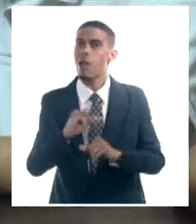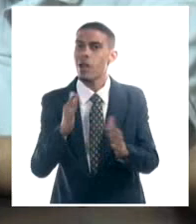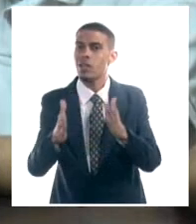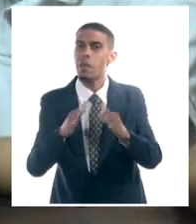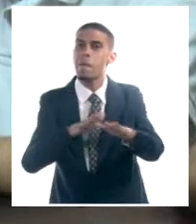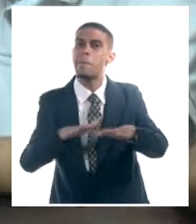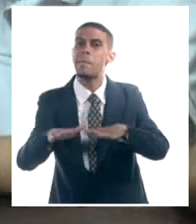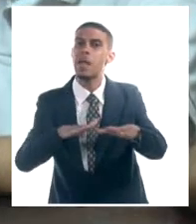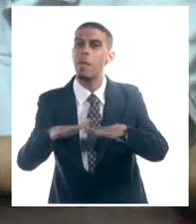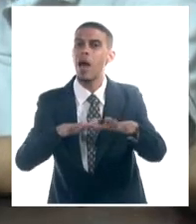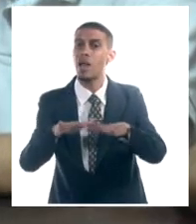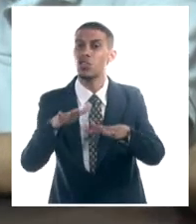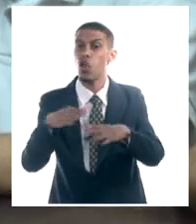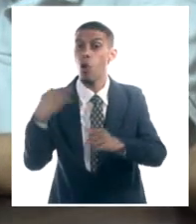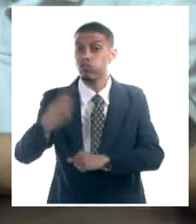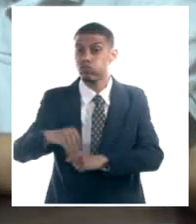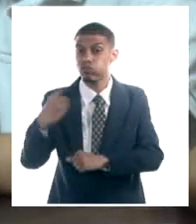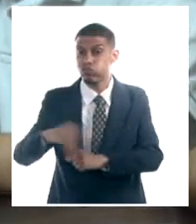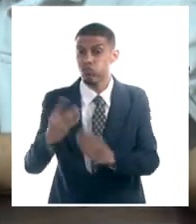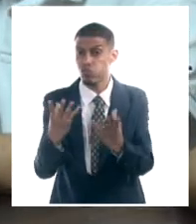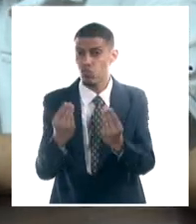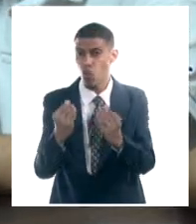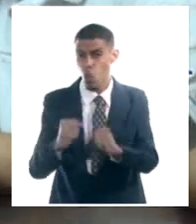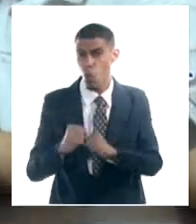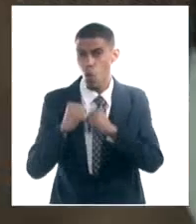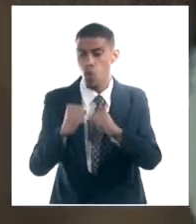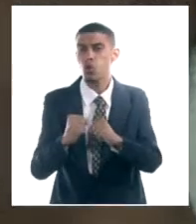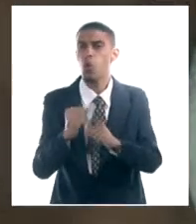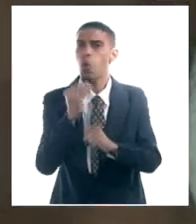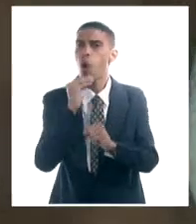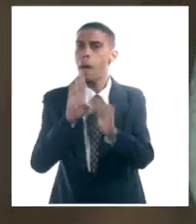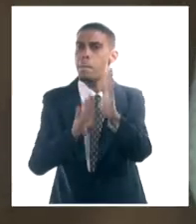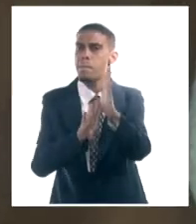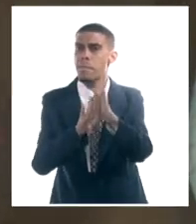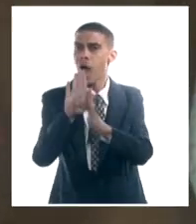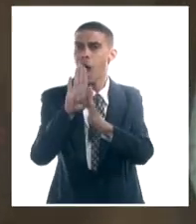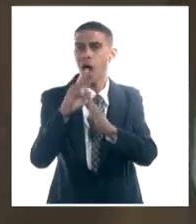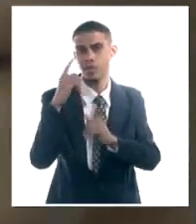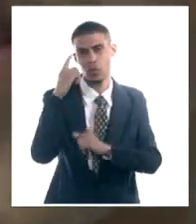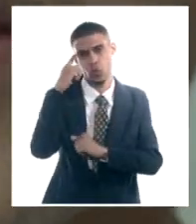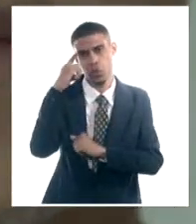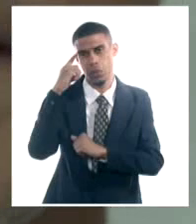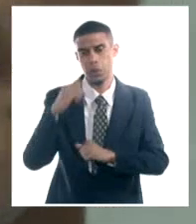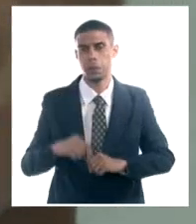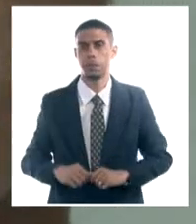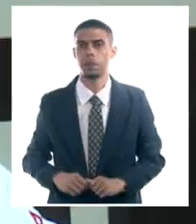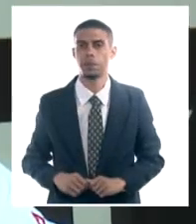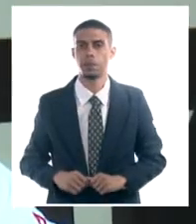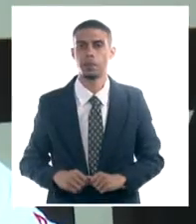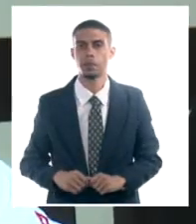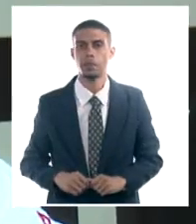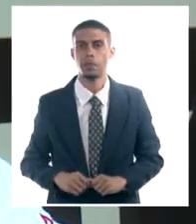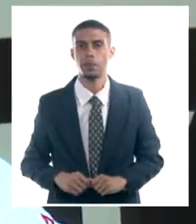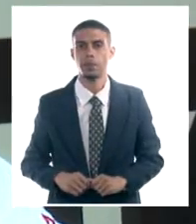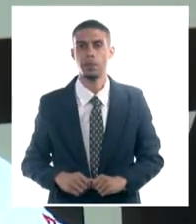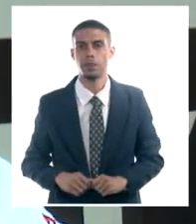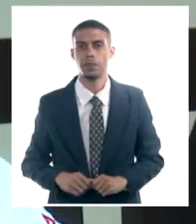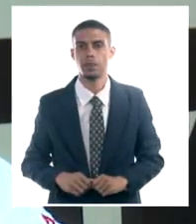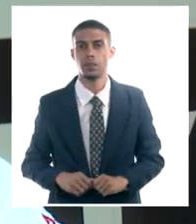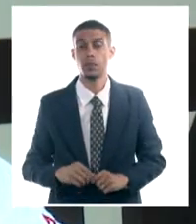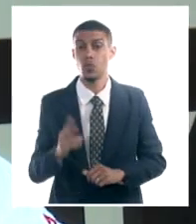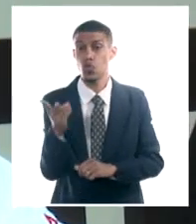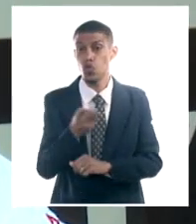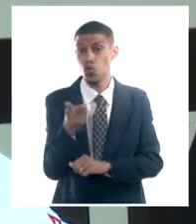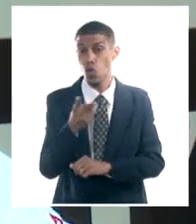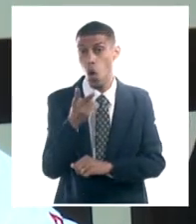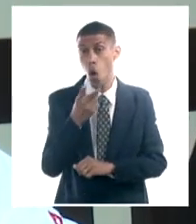preparación intensiva para escalar a peldaños superiores en el conocimiento. Marcos Escandó y Camilo Triana medirán